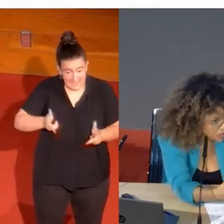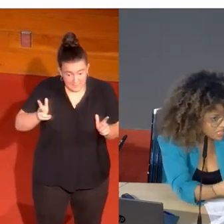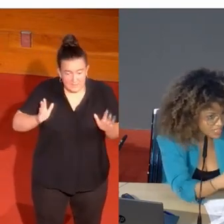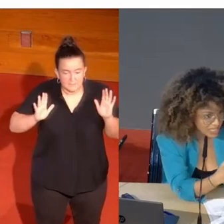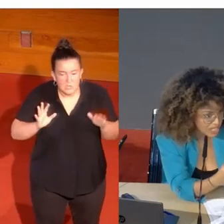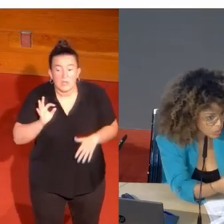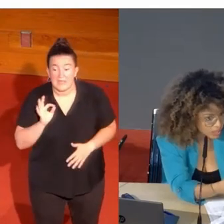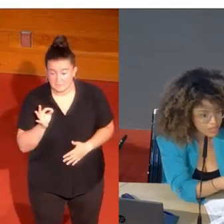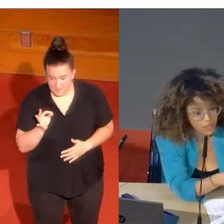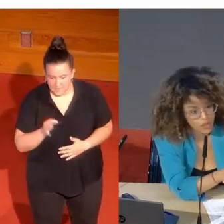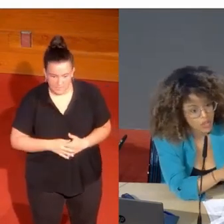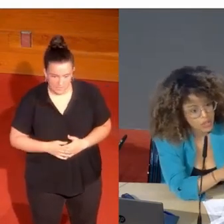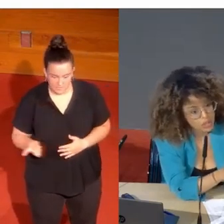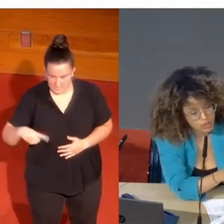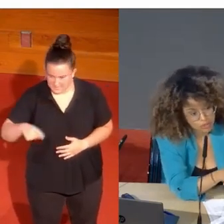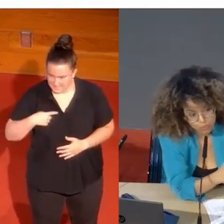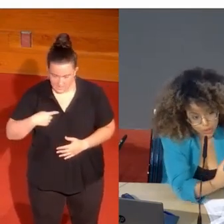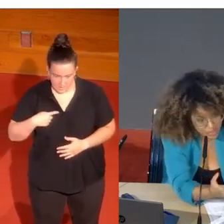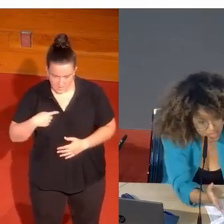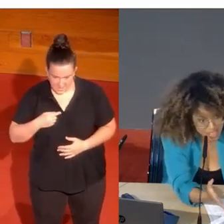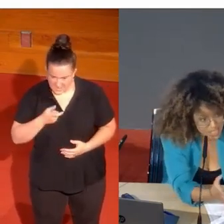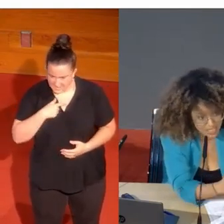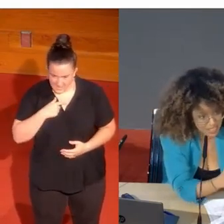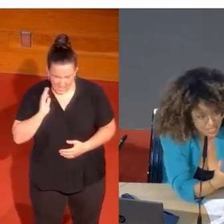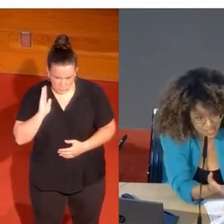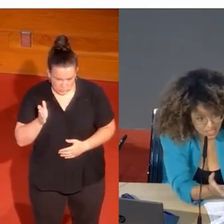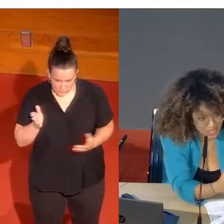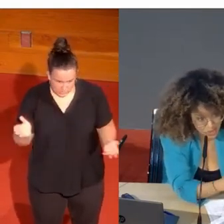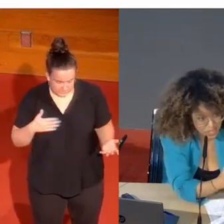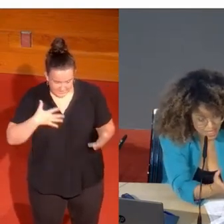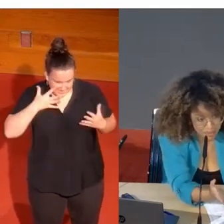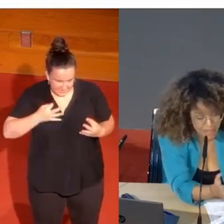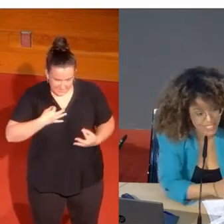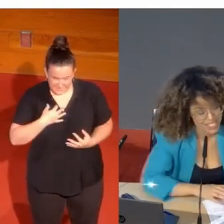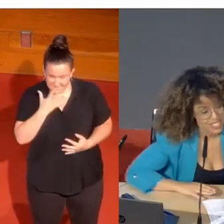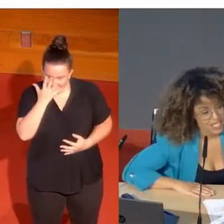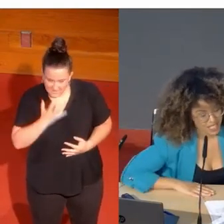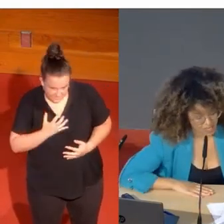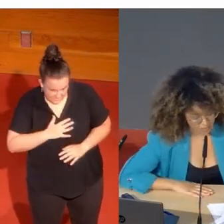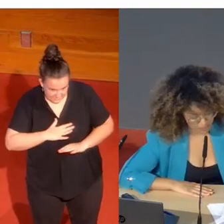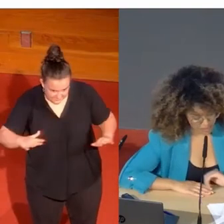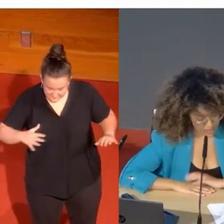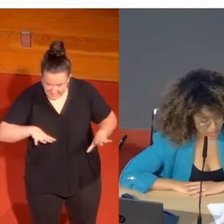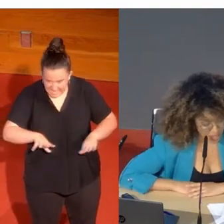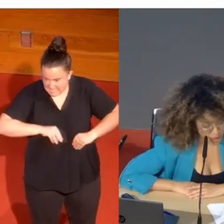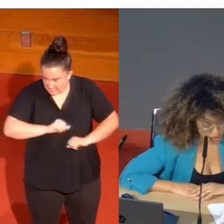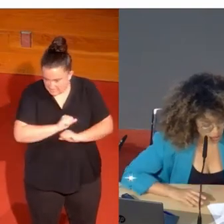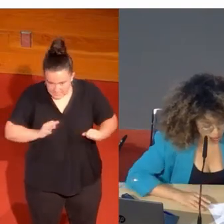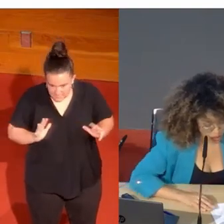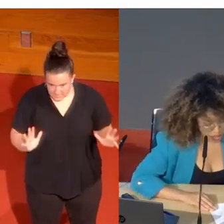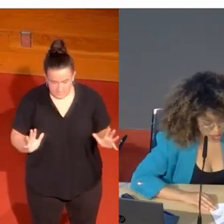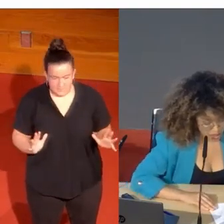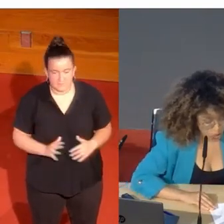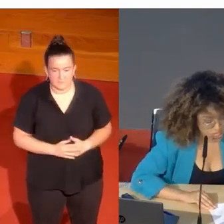acusaciones a las que les ha sometido son muy tristes es es son inaceptables y